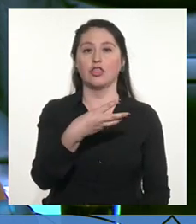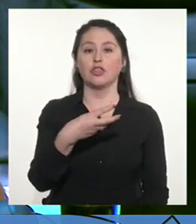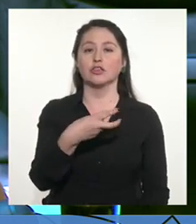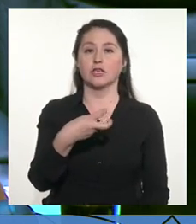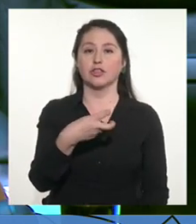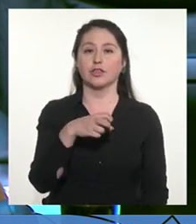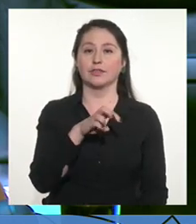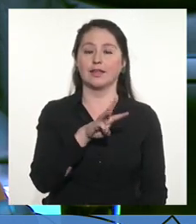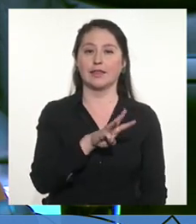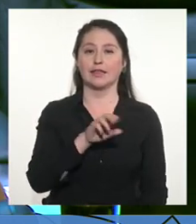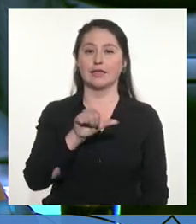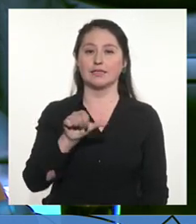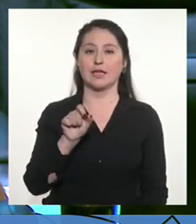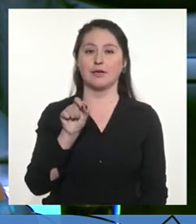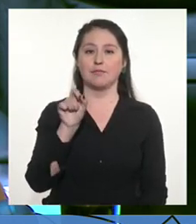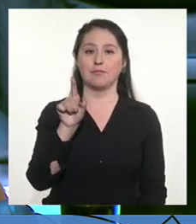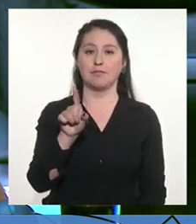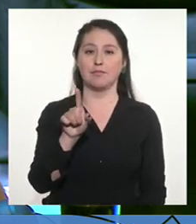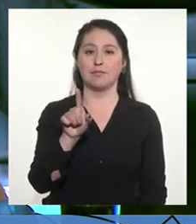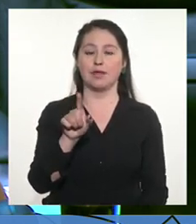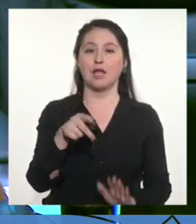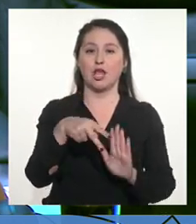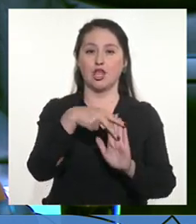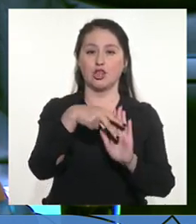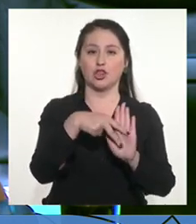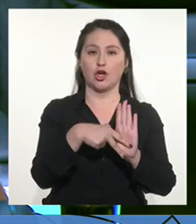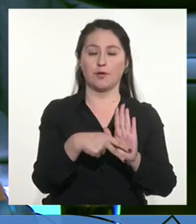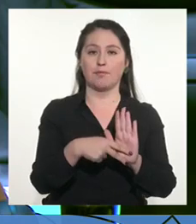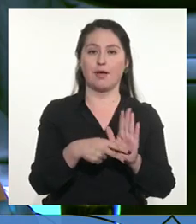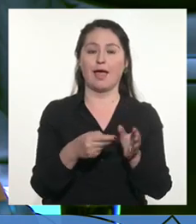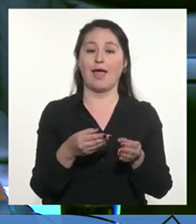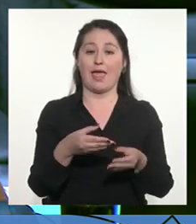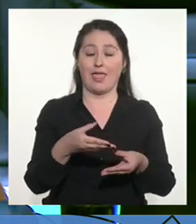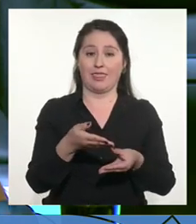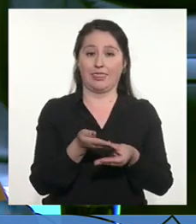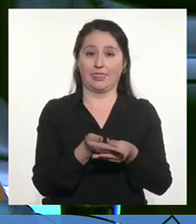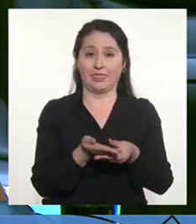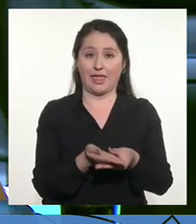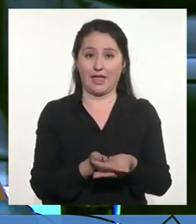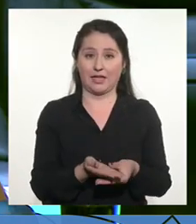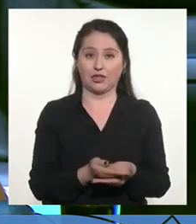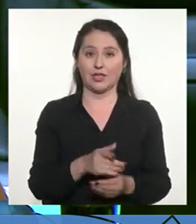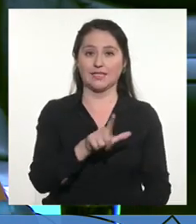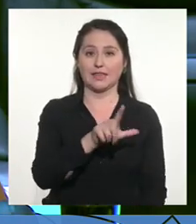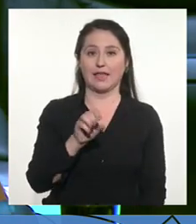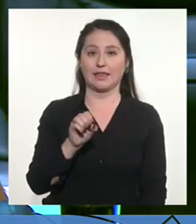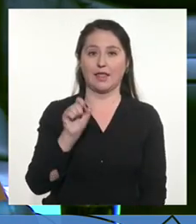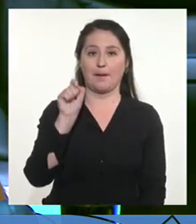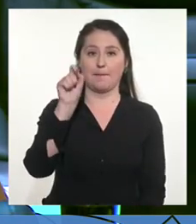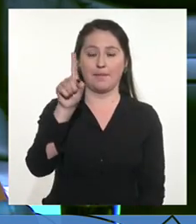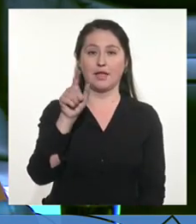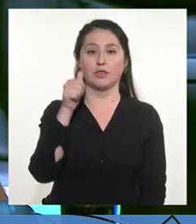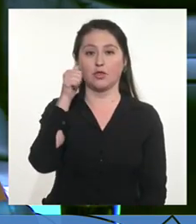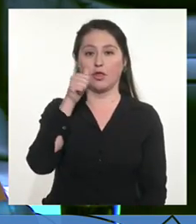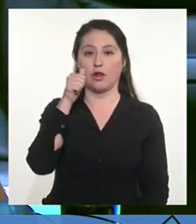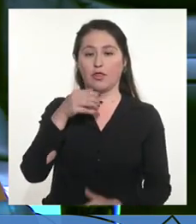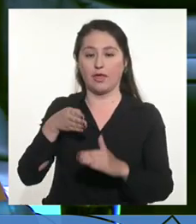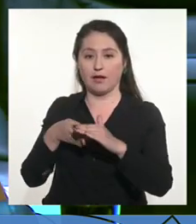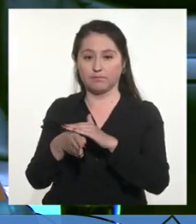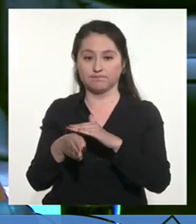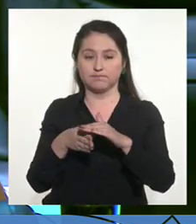mil normas de diversa jerarquía a texto completo y cuenta con más de 70.000 visitas diarias y por lo tanto